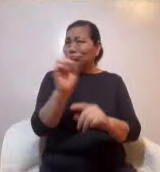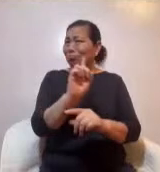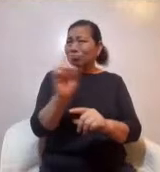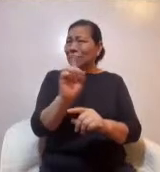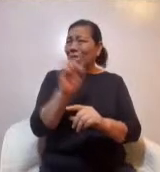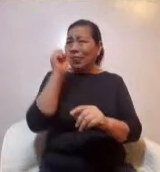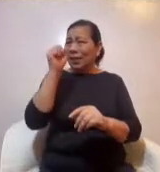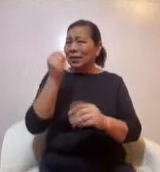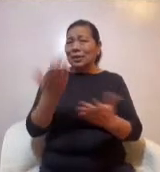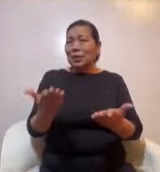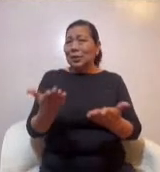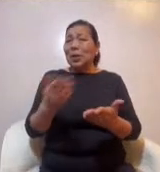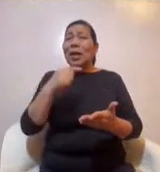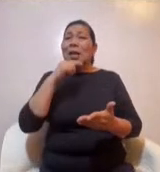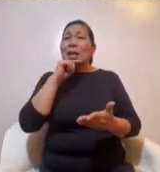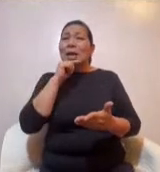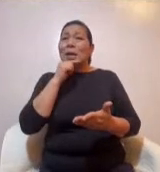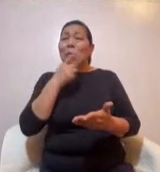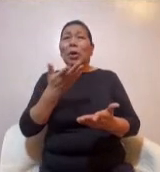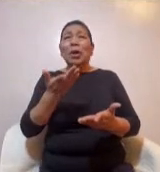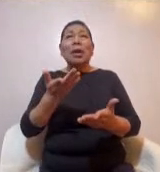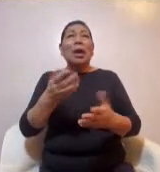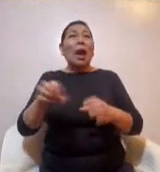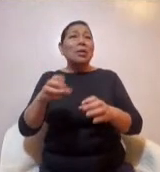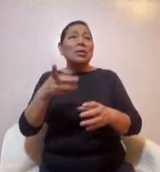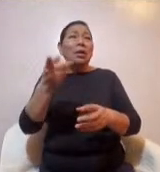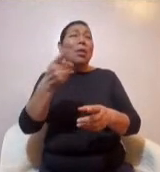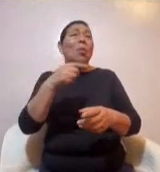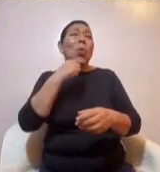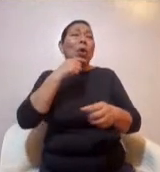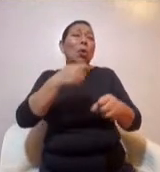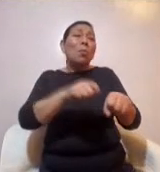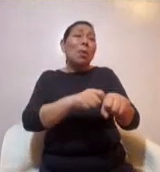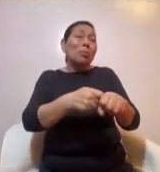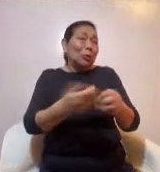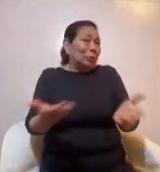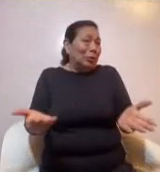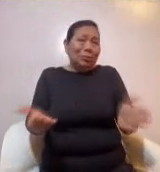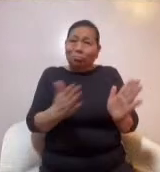no limita ningún derecho fundamental a las mujeres que ejercen el trabajo sexual, ¿no?